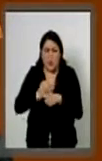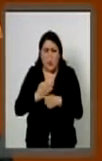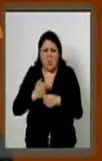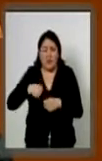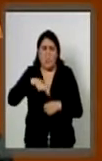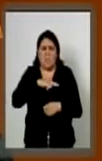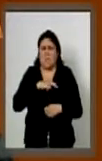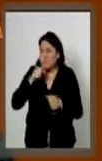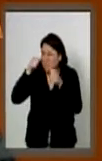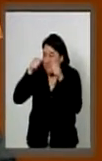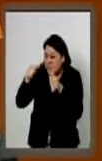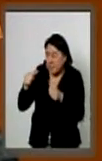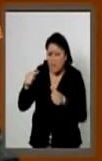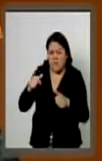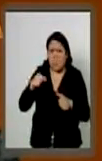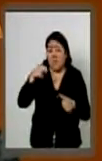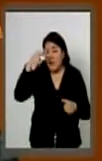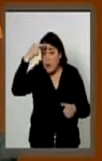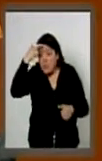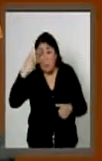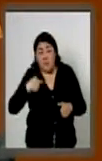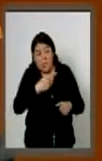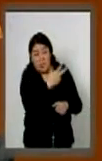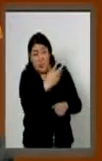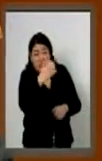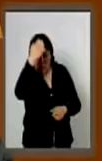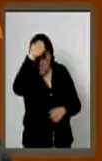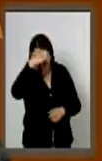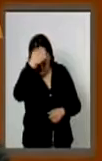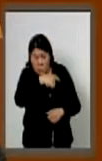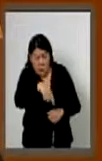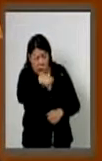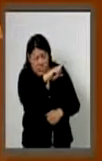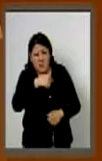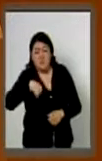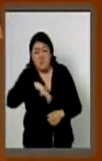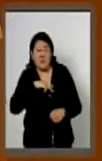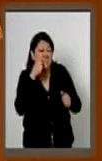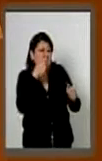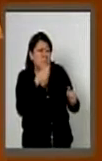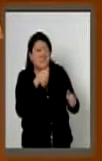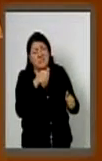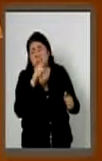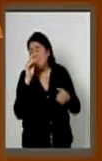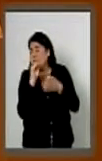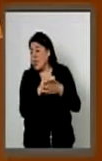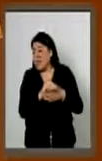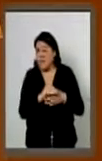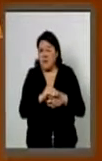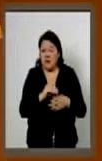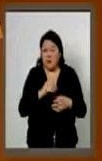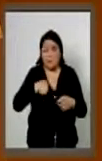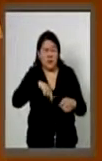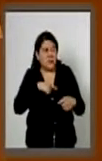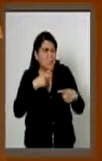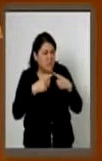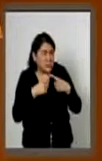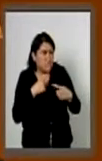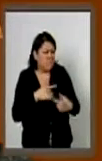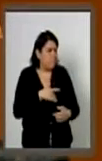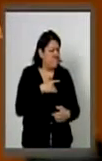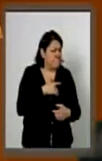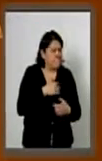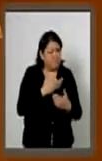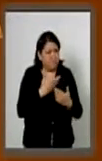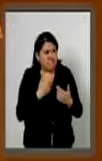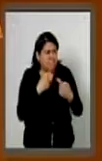de no escuchar a los que saben, que son los científicos, los académicos, llegar a diálogos, llegar a acuerdos,